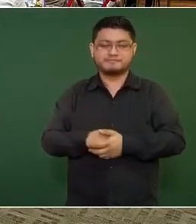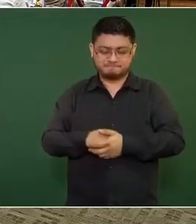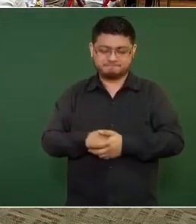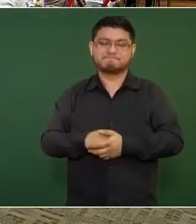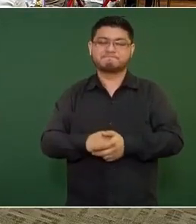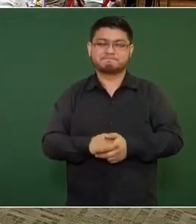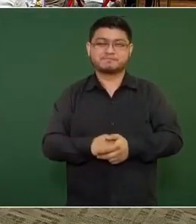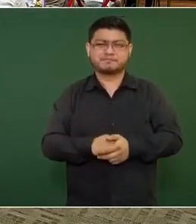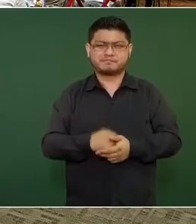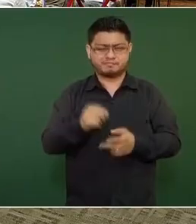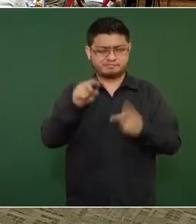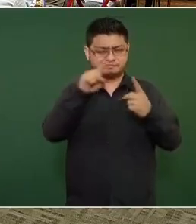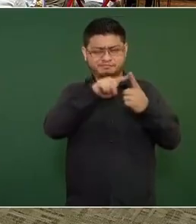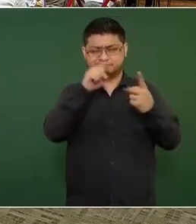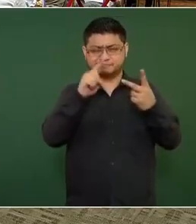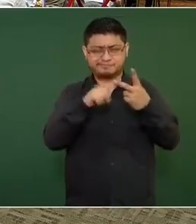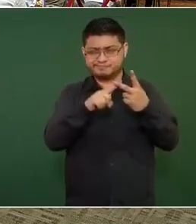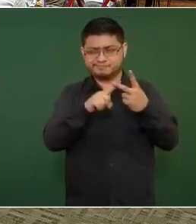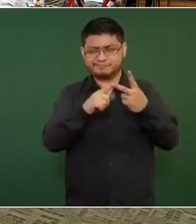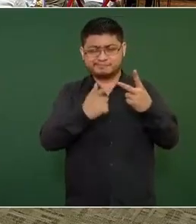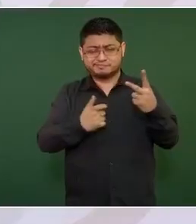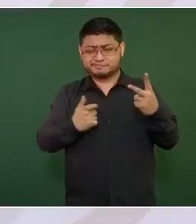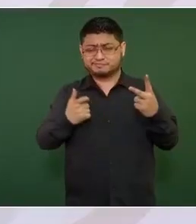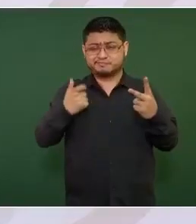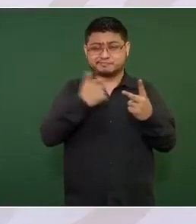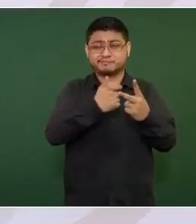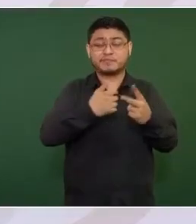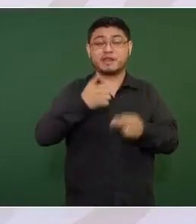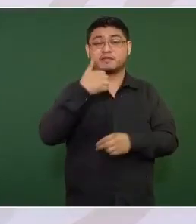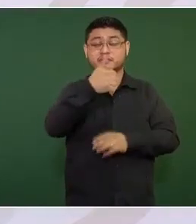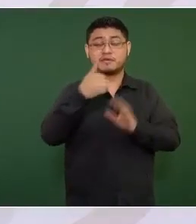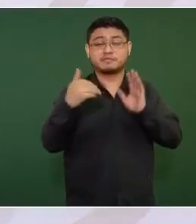Ambas con una inversión de